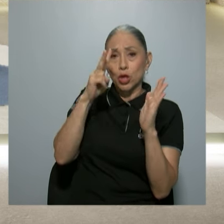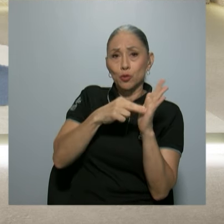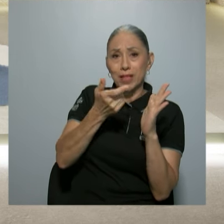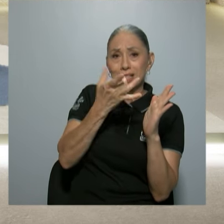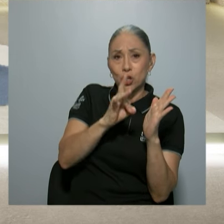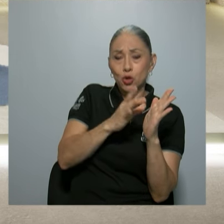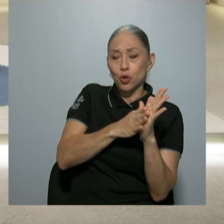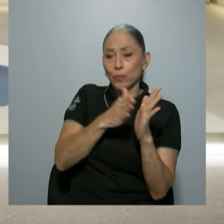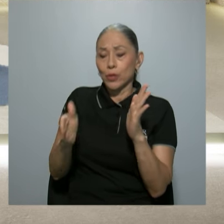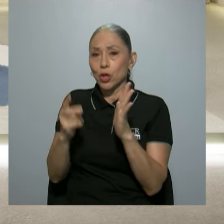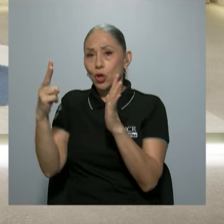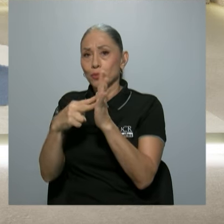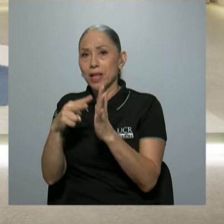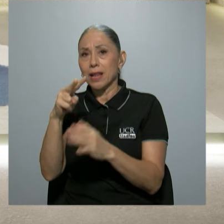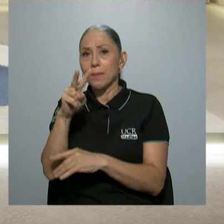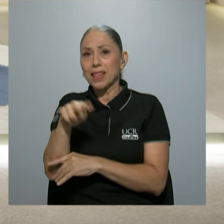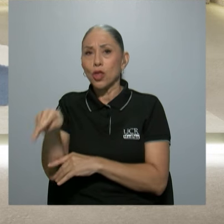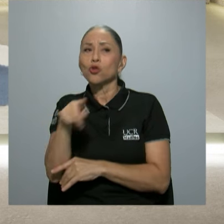refiere con que fue nefasto?